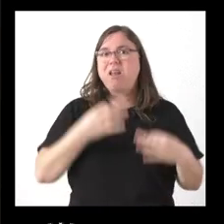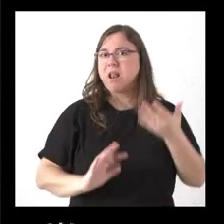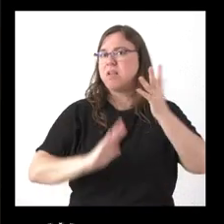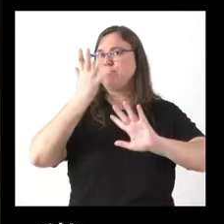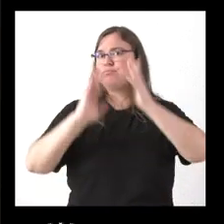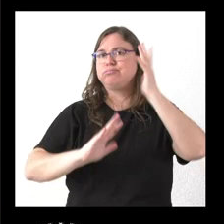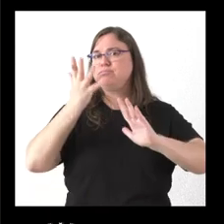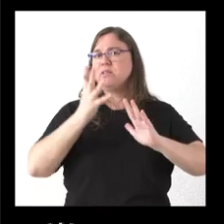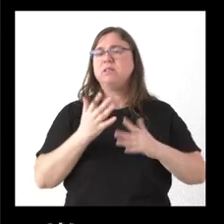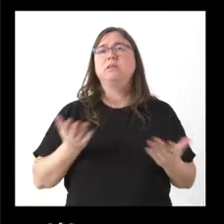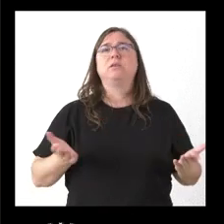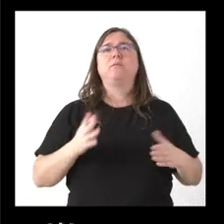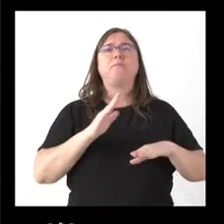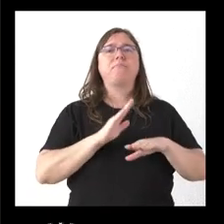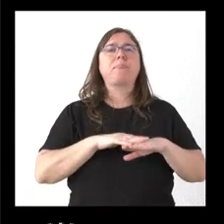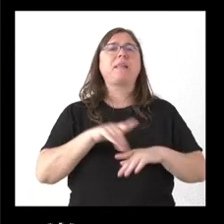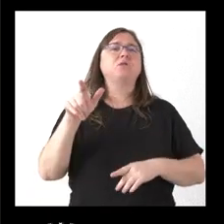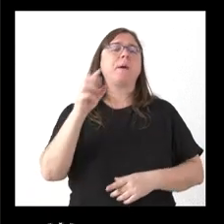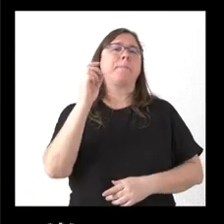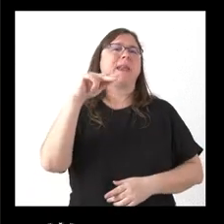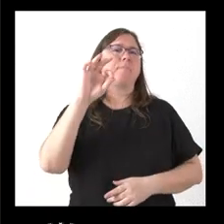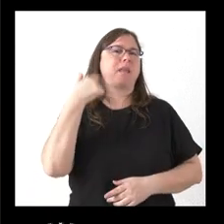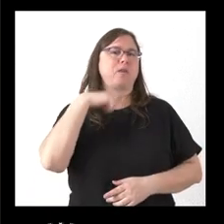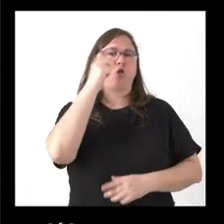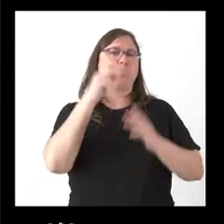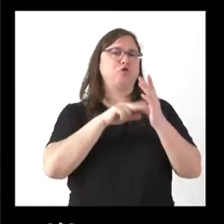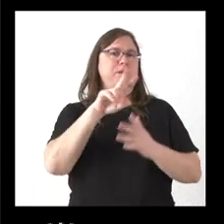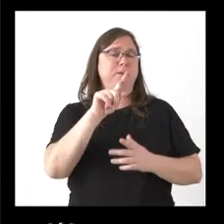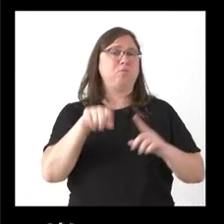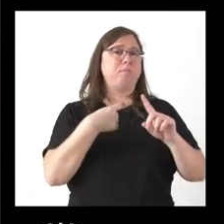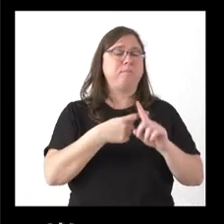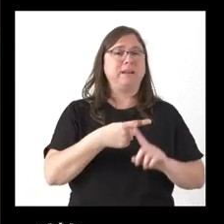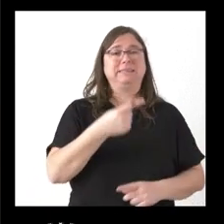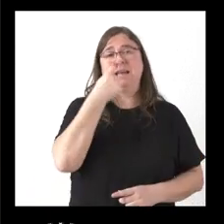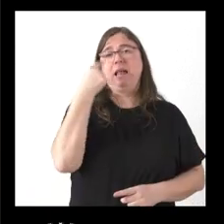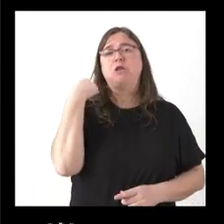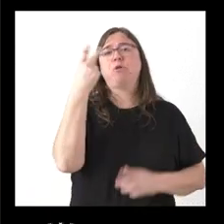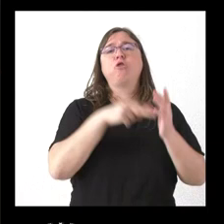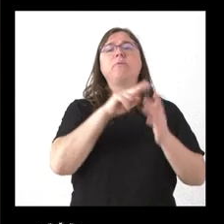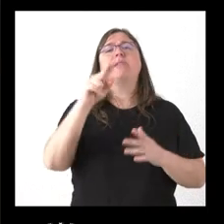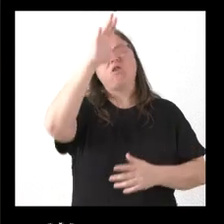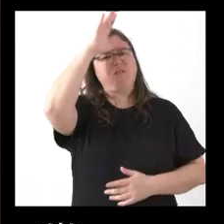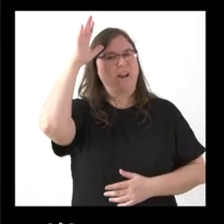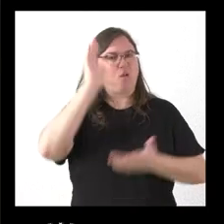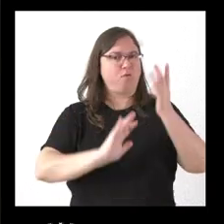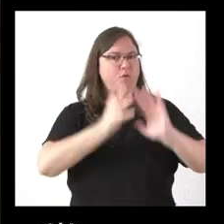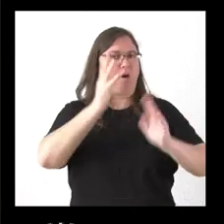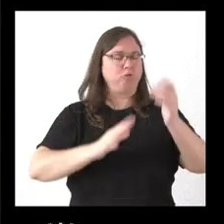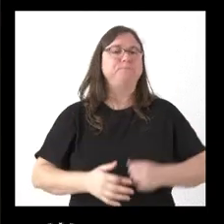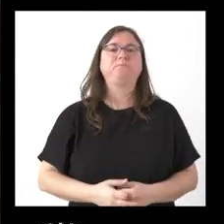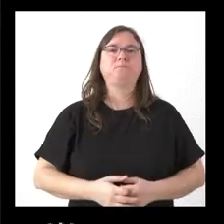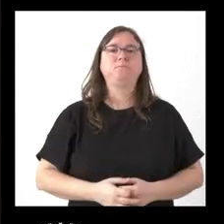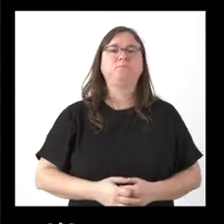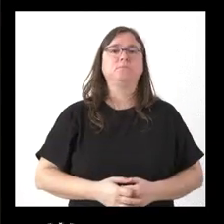forestales el incendio de la paramera del año 2021 y de los incendios del verano de 2022 como saben